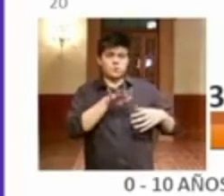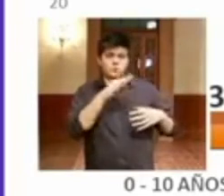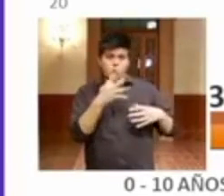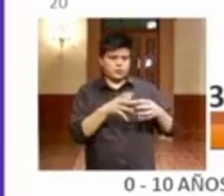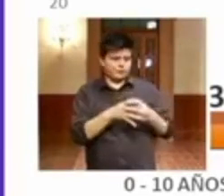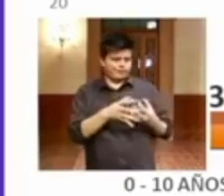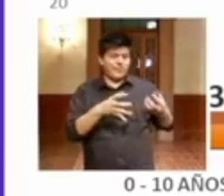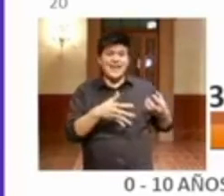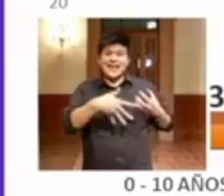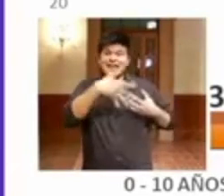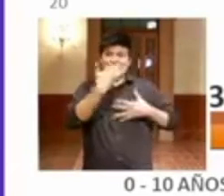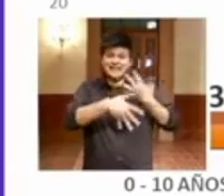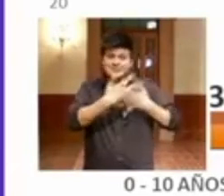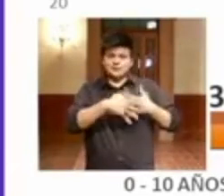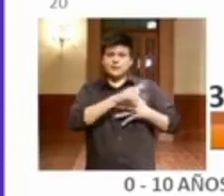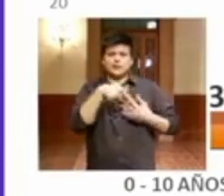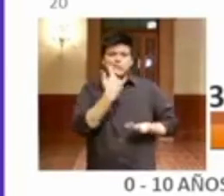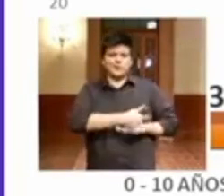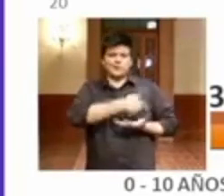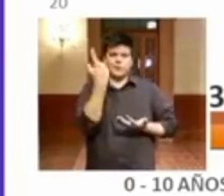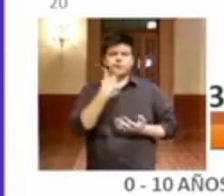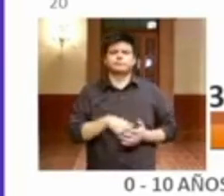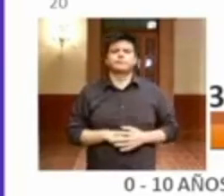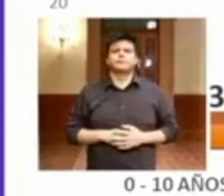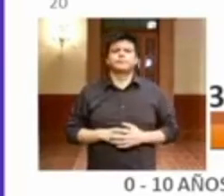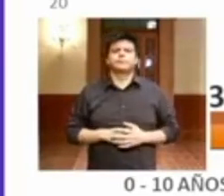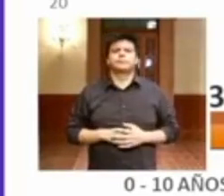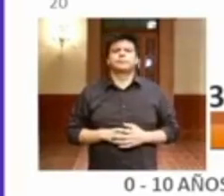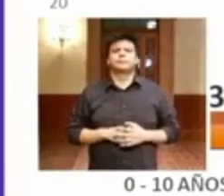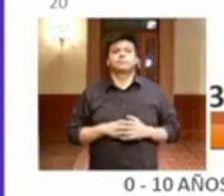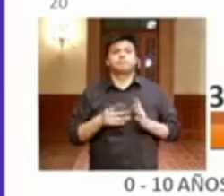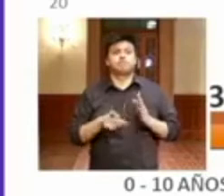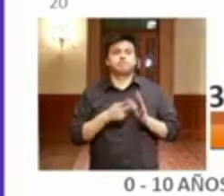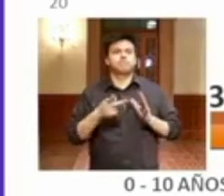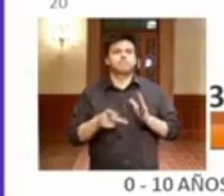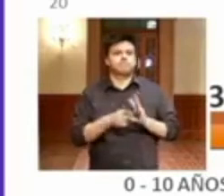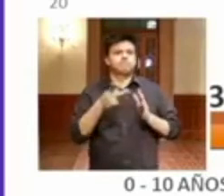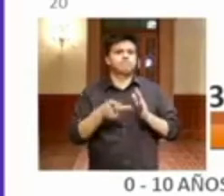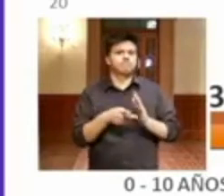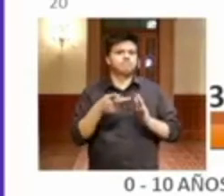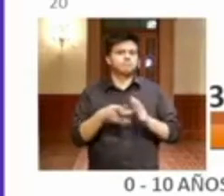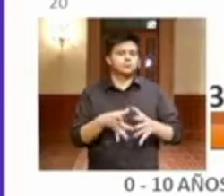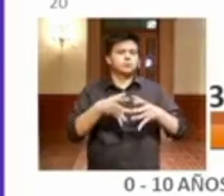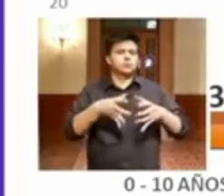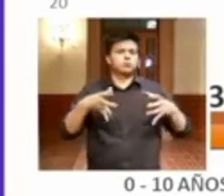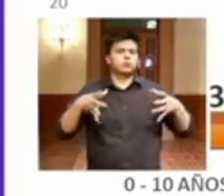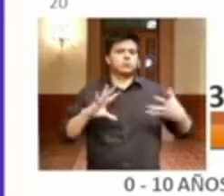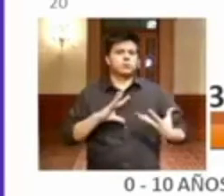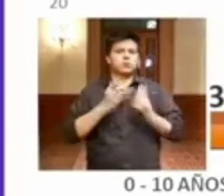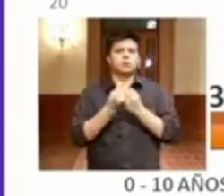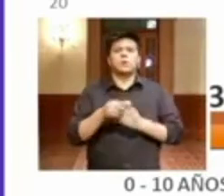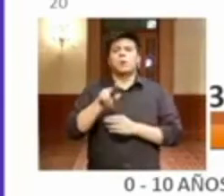crítica en situación de gravedad cada vez se nos incrementan más el número de casos 87